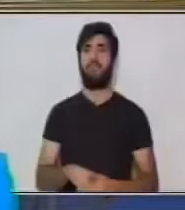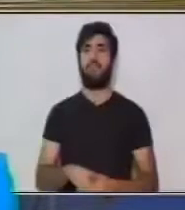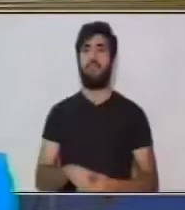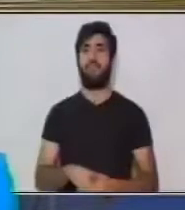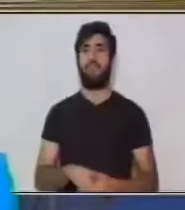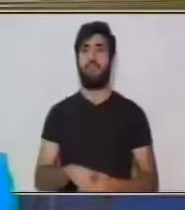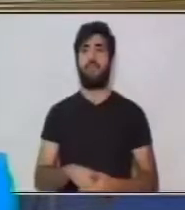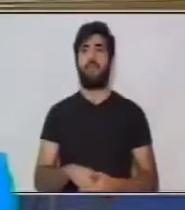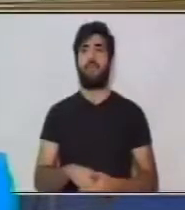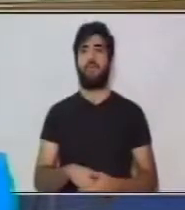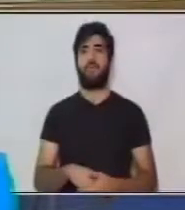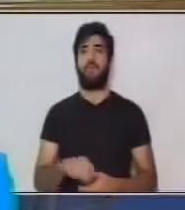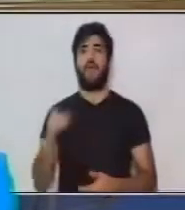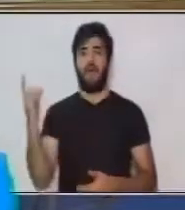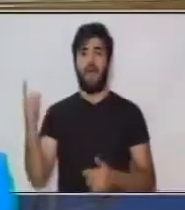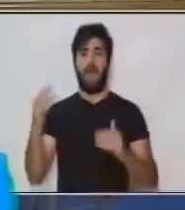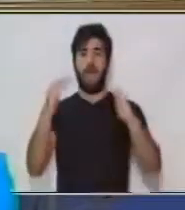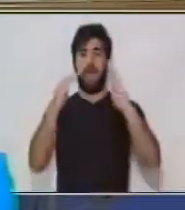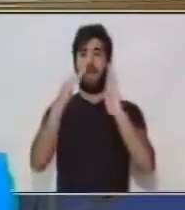que tiene